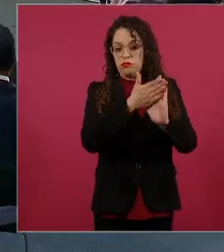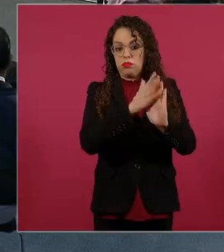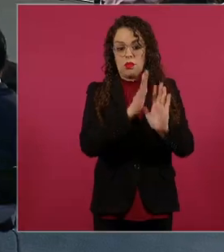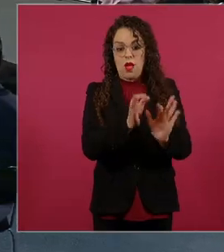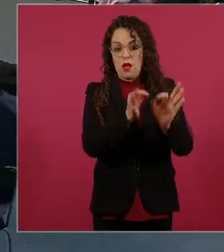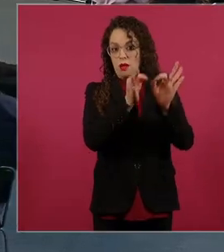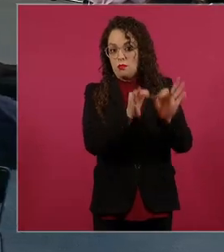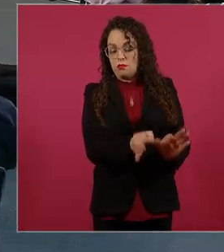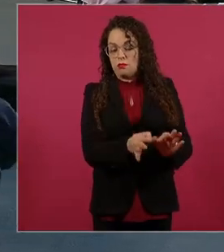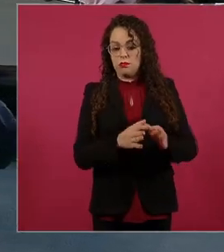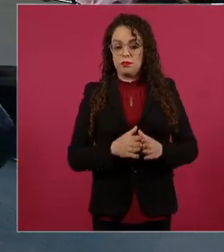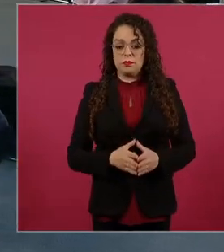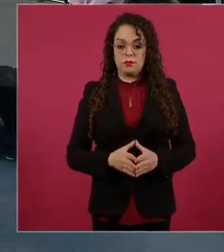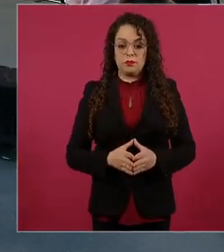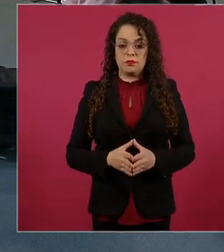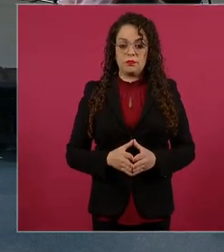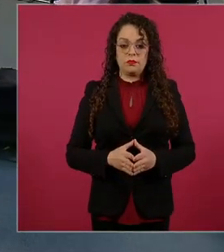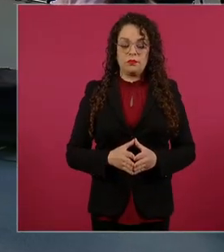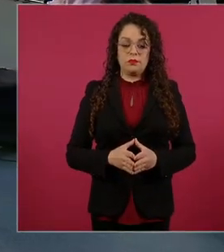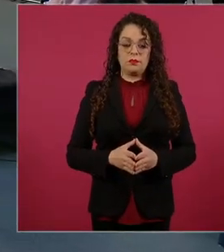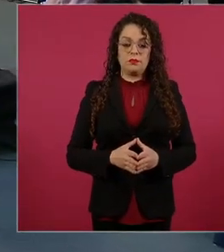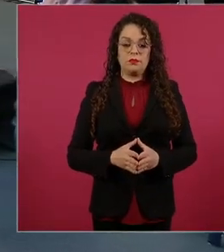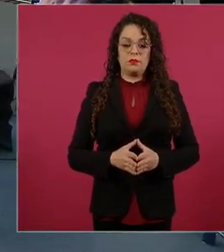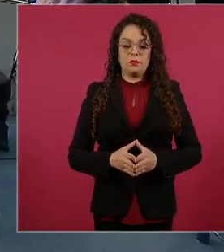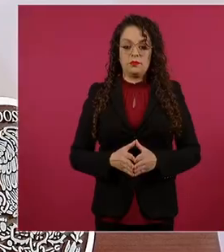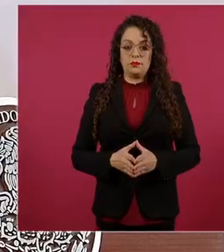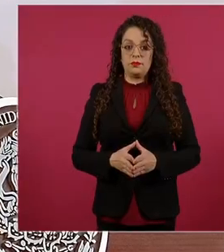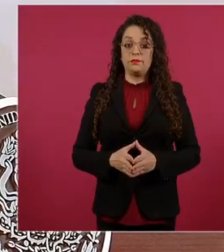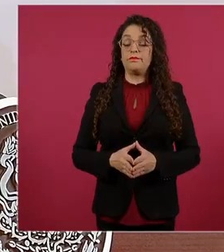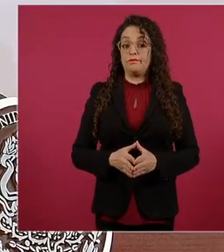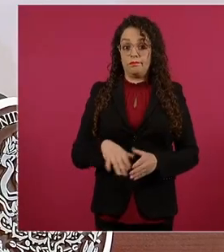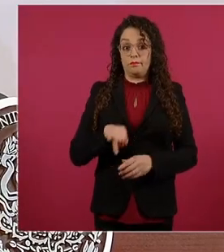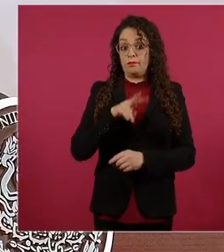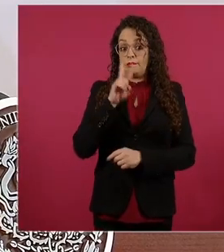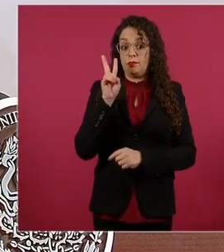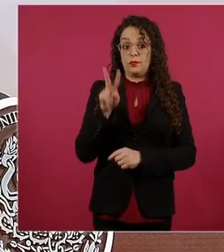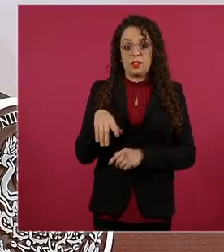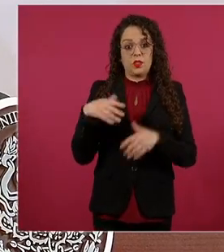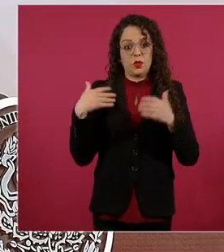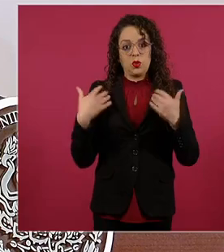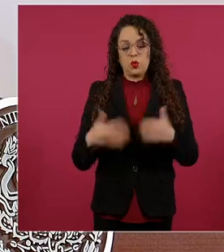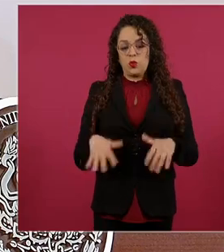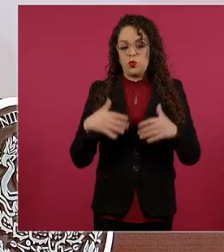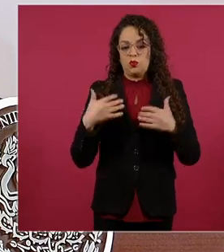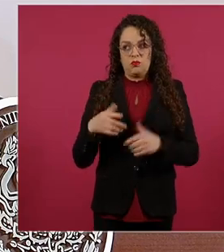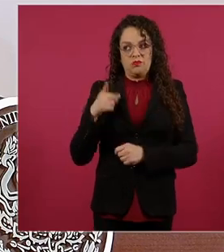vaya que se esmeraron en